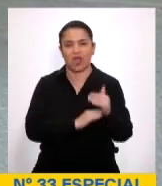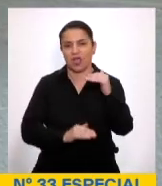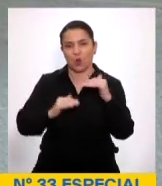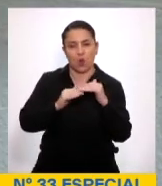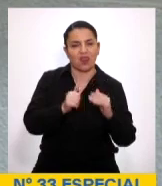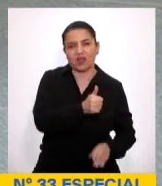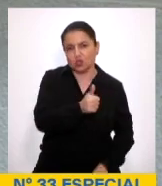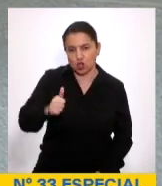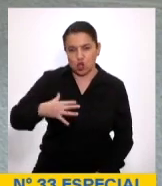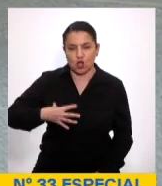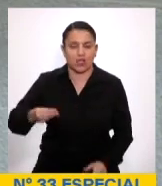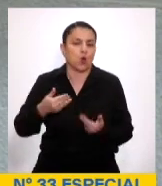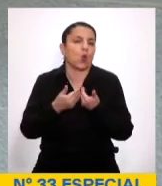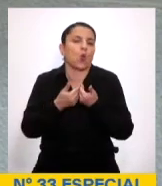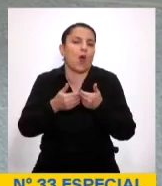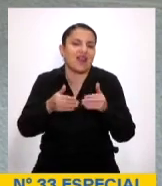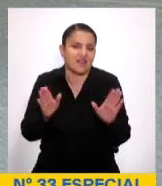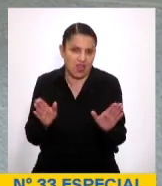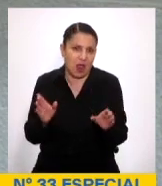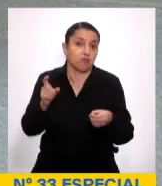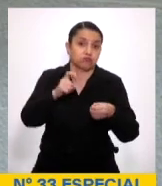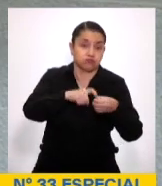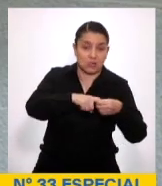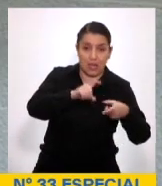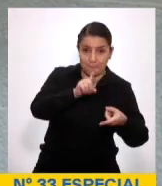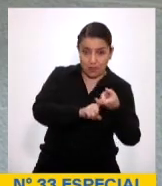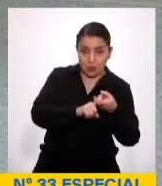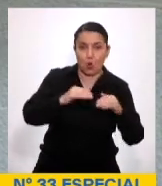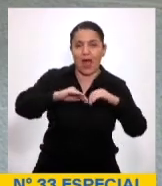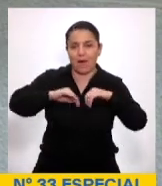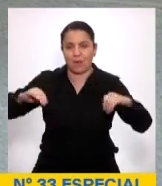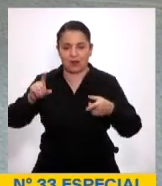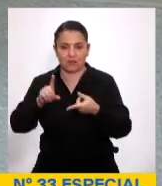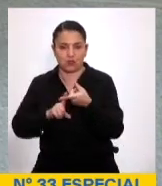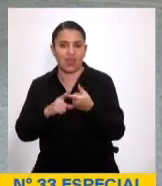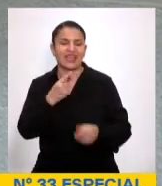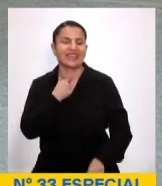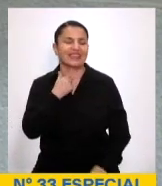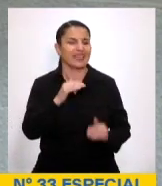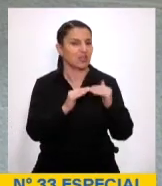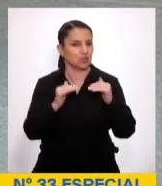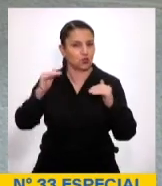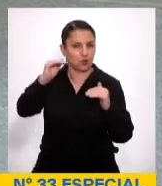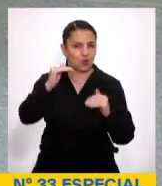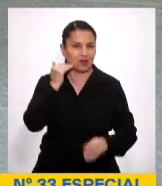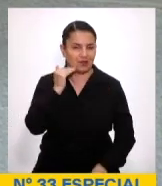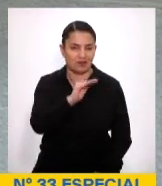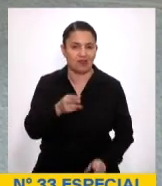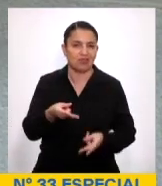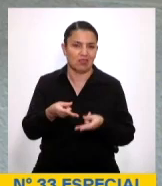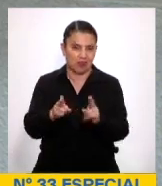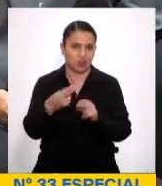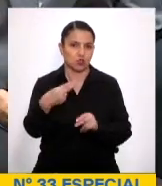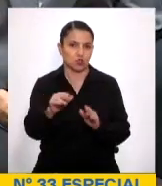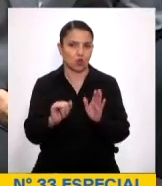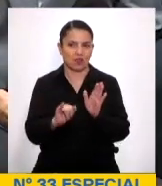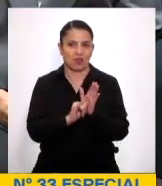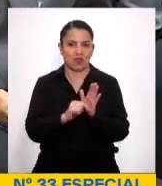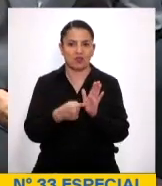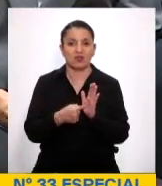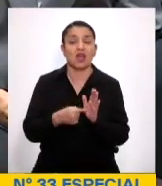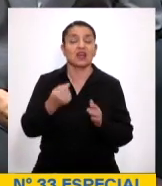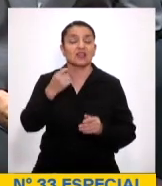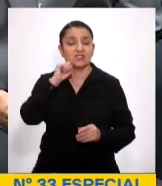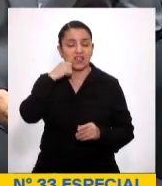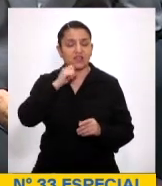hijos e hijas cualquiera fuera su filiación el principio del interés superior del niño y el derecho de la identidad esta ley representó un auténtico cambio